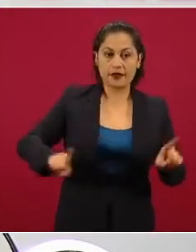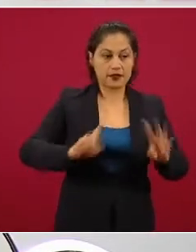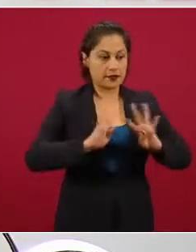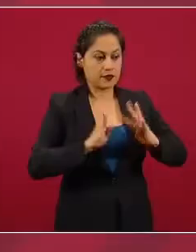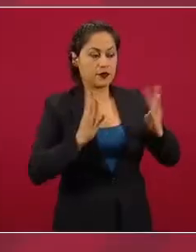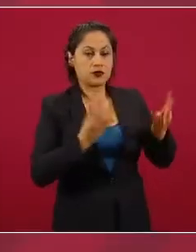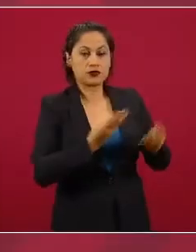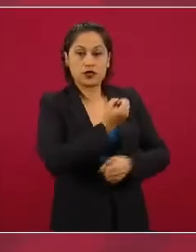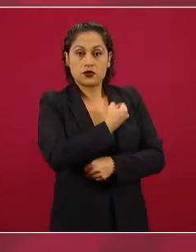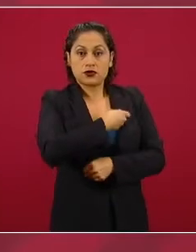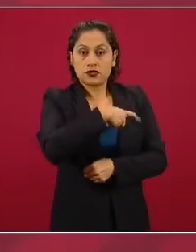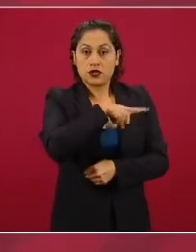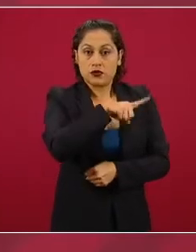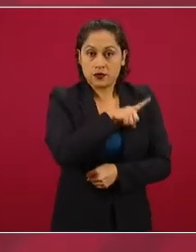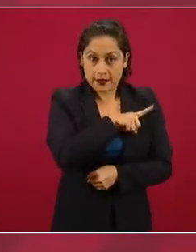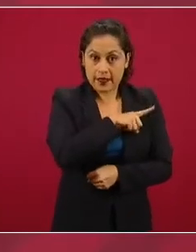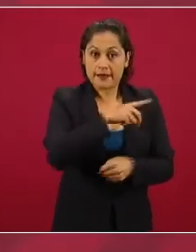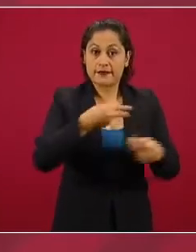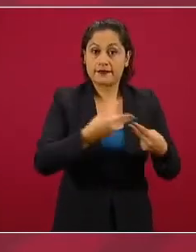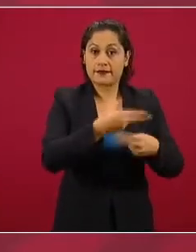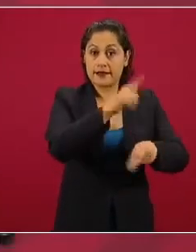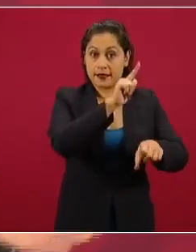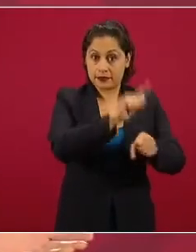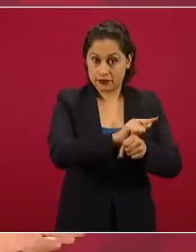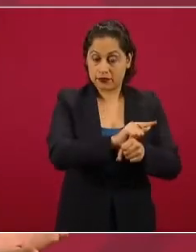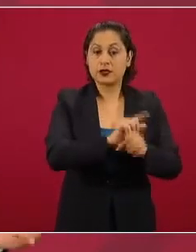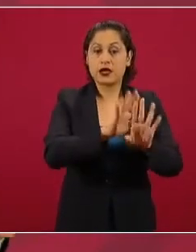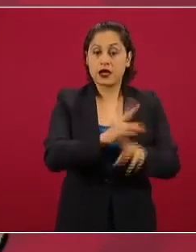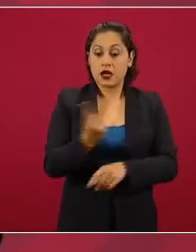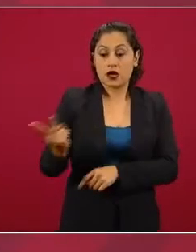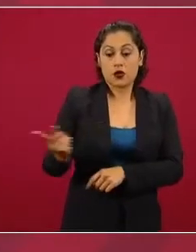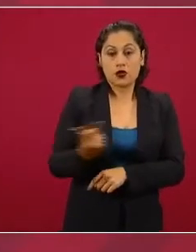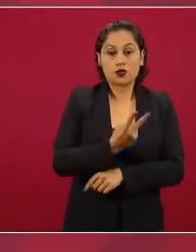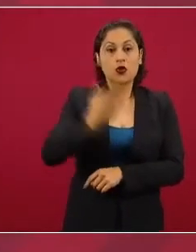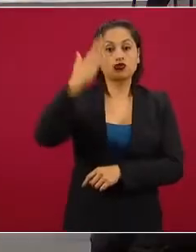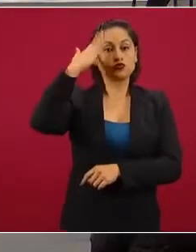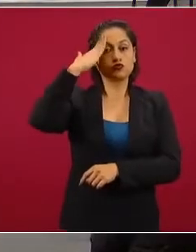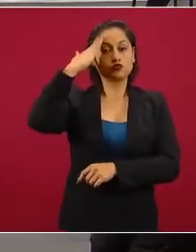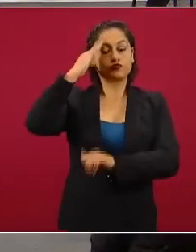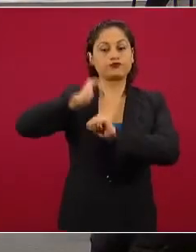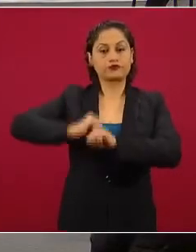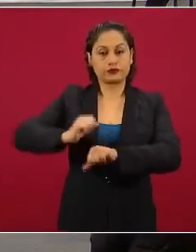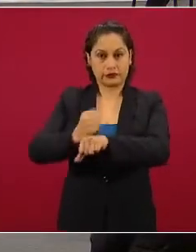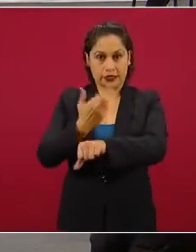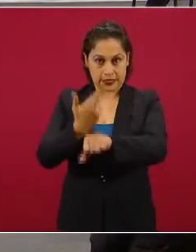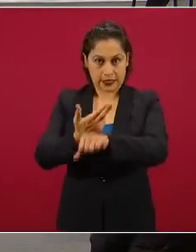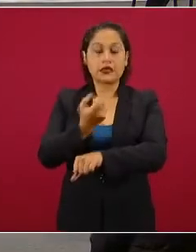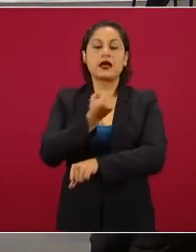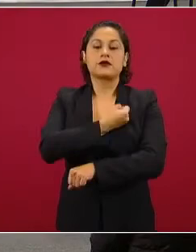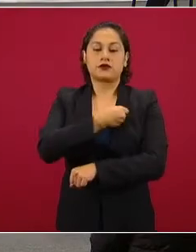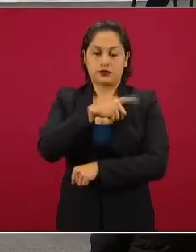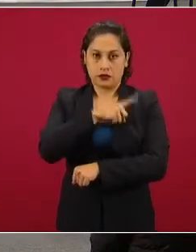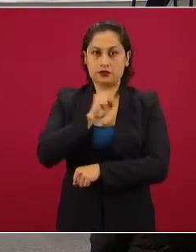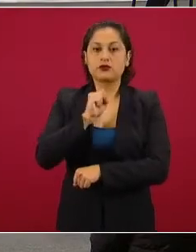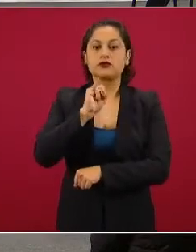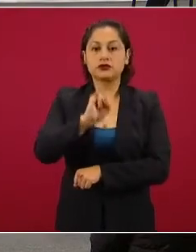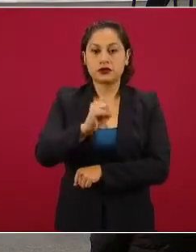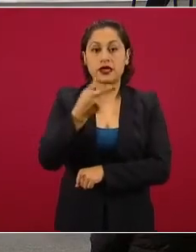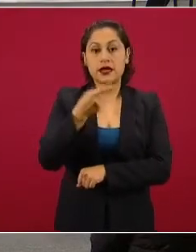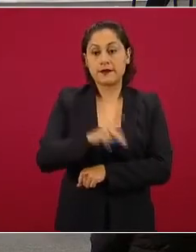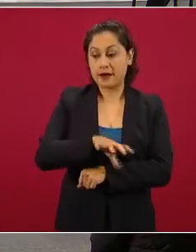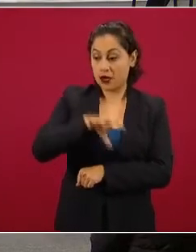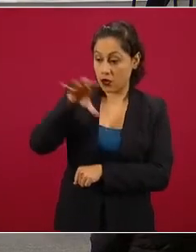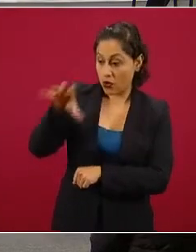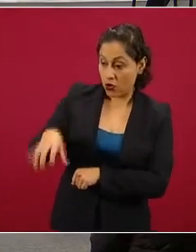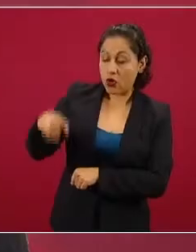General. Ambos organismos los preside el secretario de Salud, pero el Consejo Nacional de Salud no es una autoridad